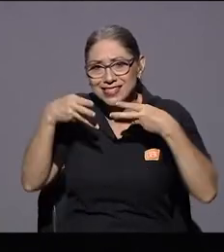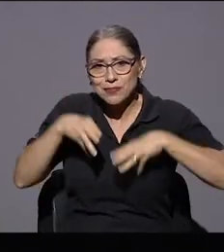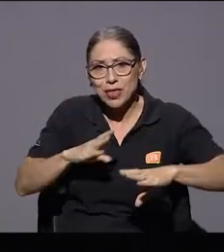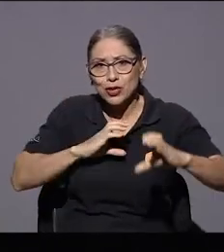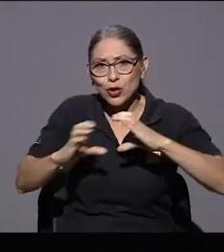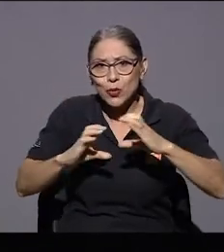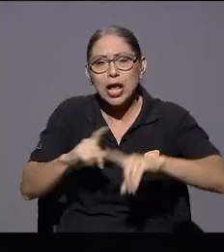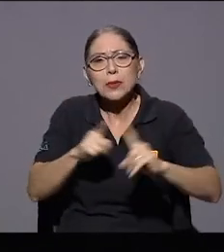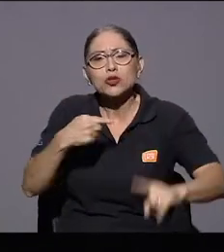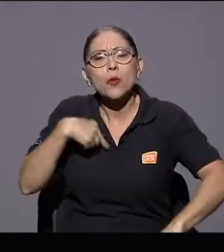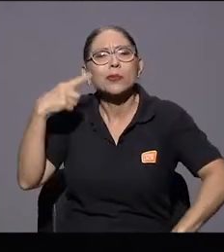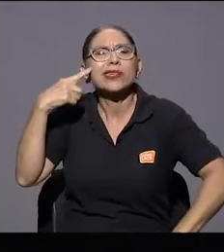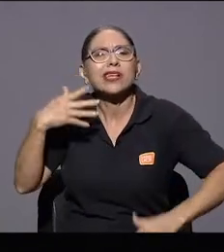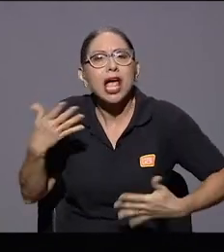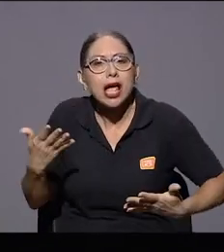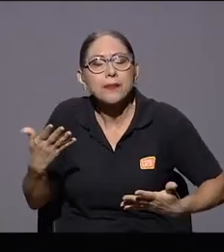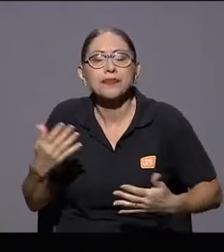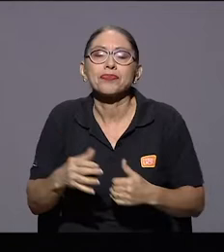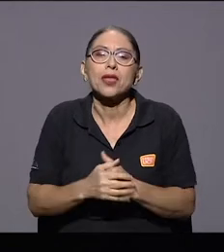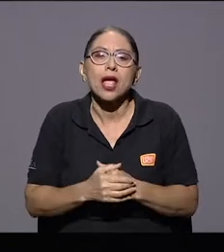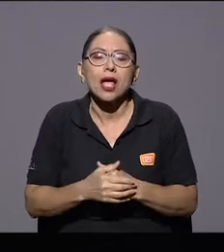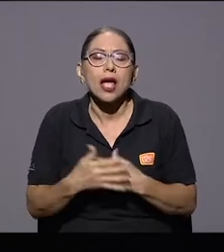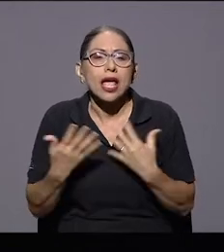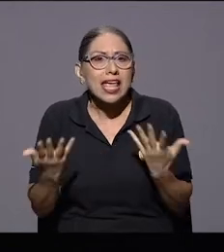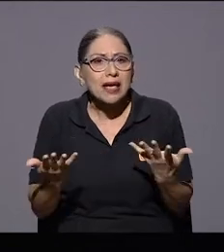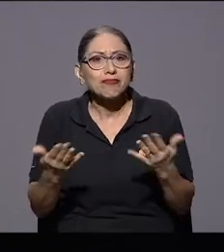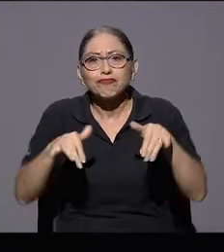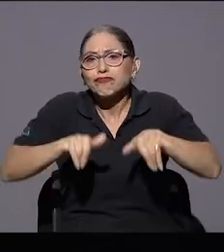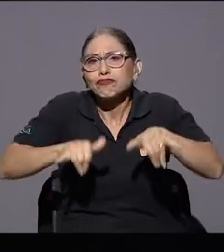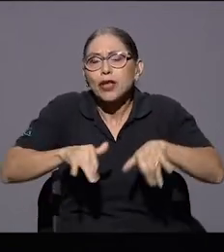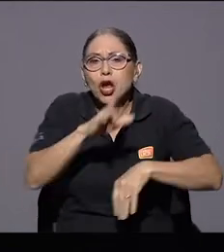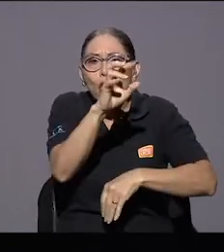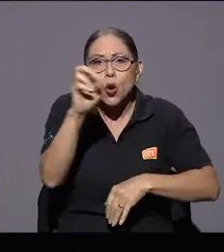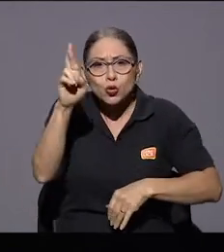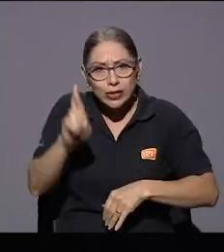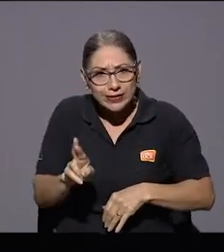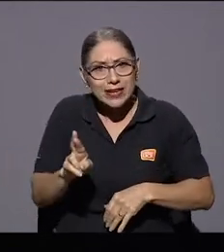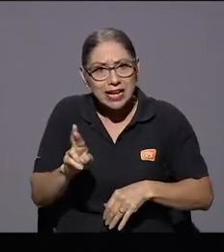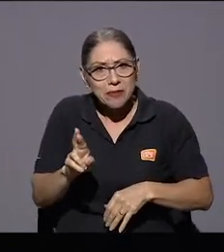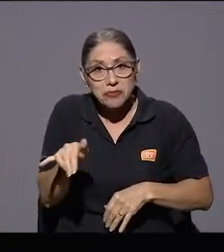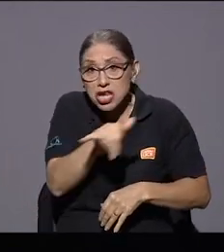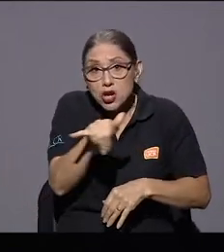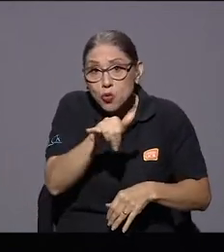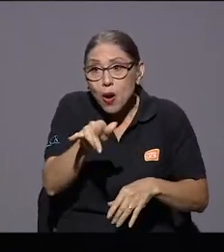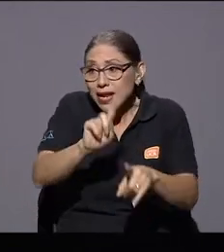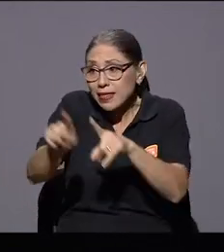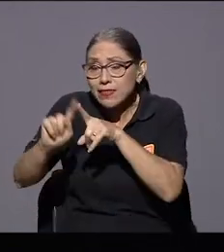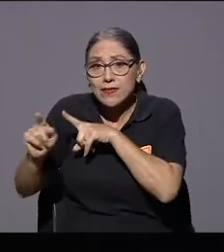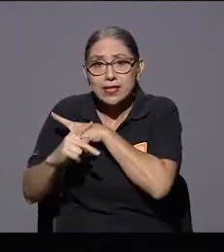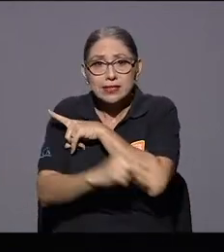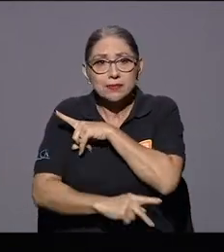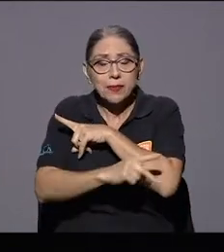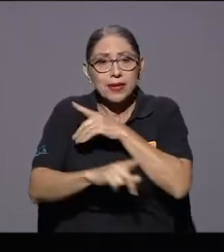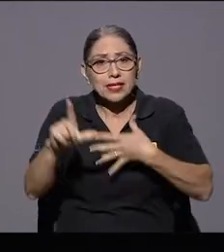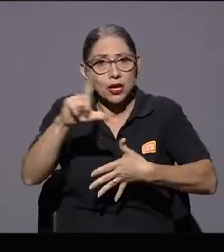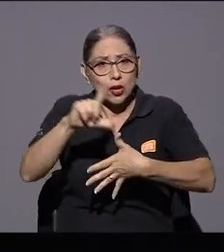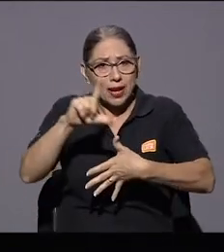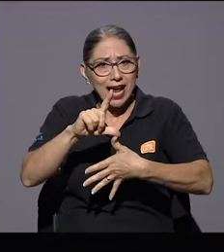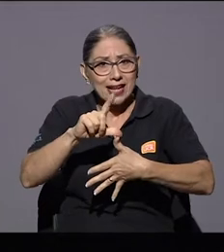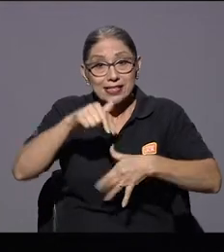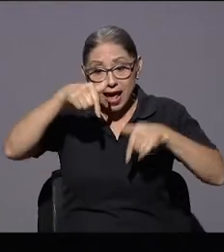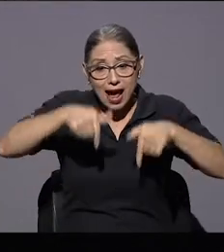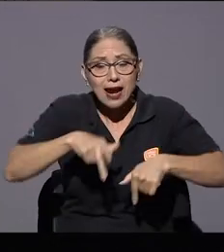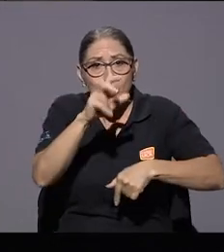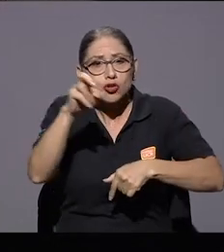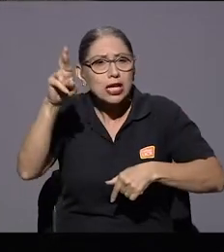comunicación, es en el sentido que en Costa Rica asistimos, como se ha vivido en otras sociedades latinoamericanas, en un